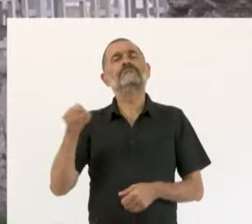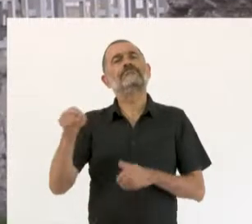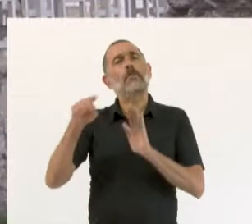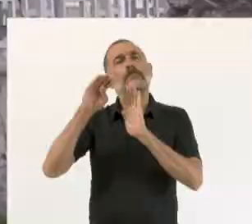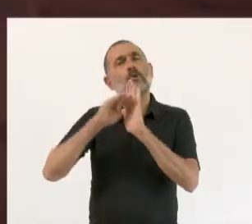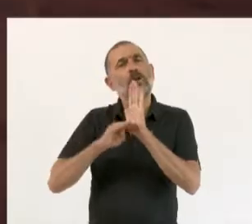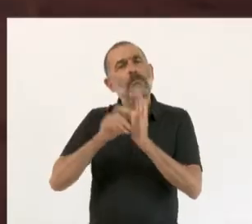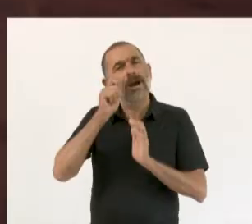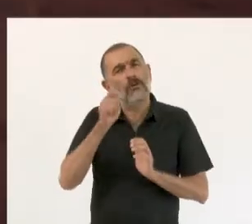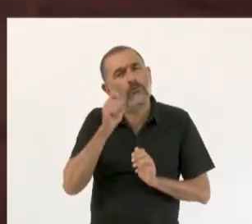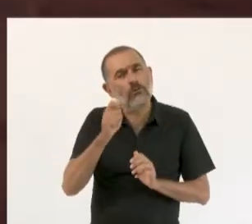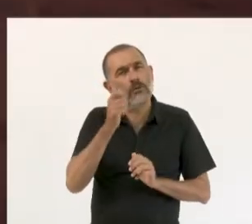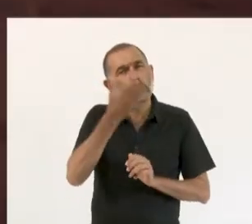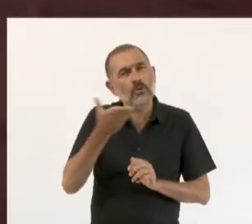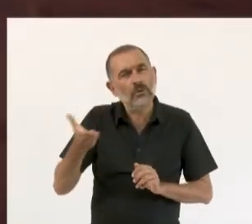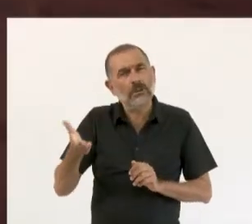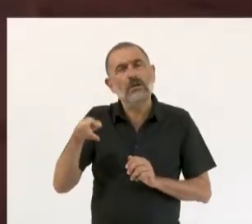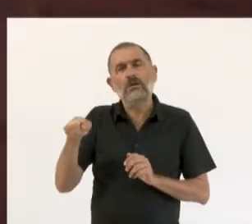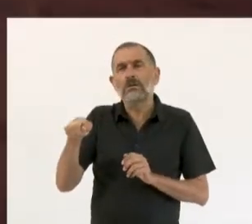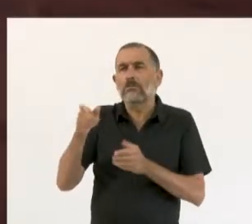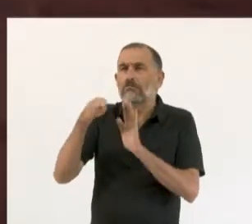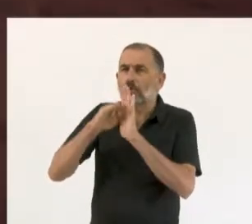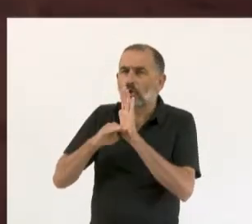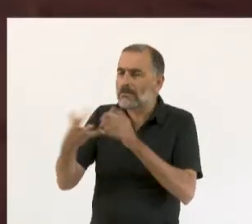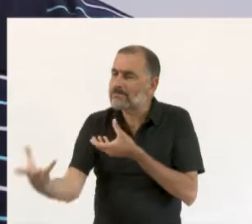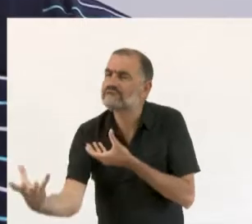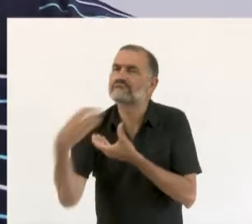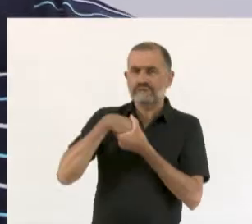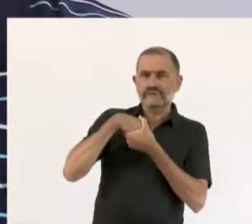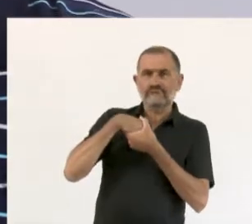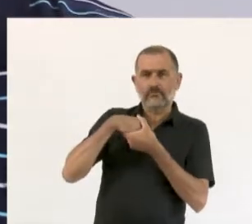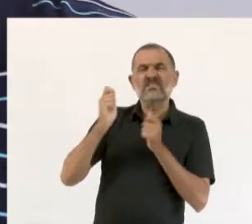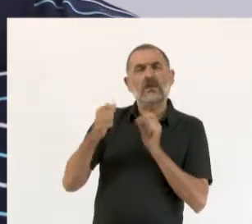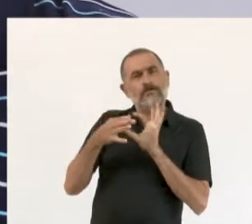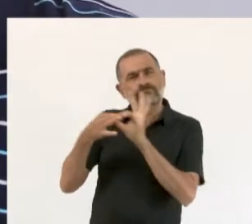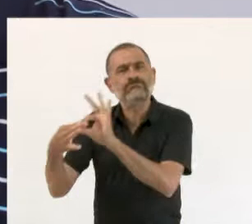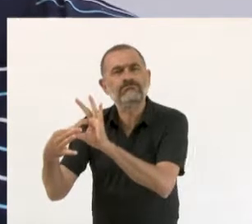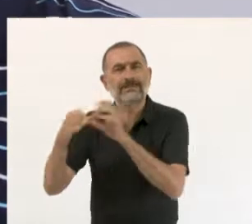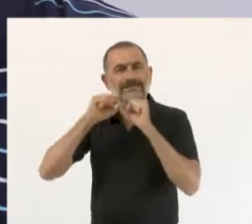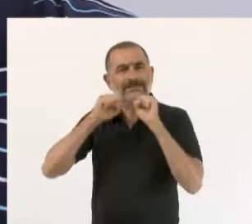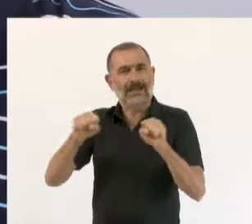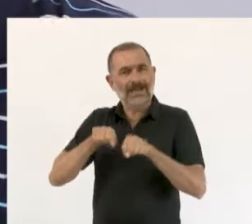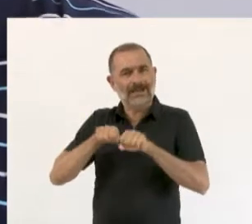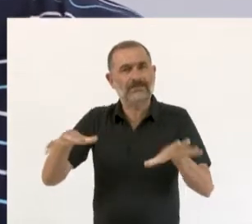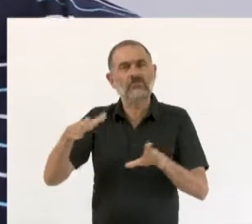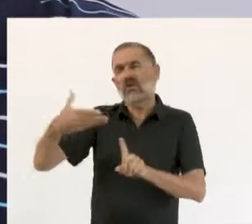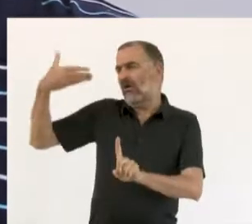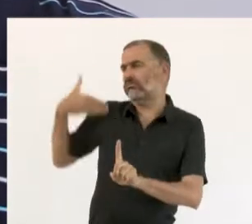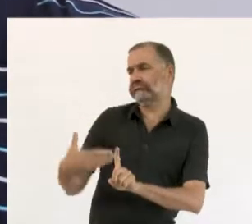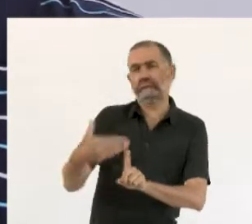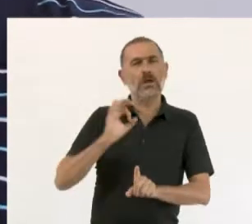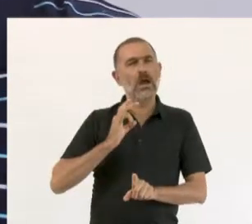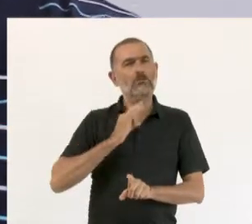El programa de arqueología pública es un programa que está integrado a las actividades de la Secretaría de Extensión desde aproximadamente el